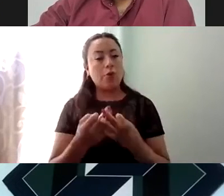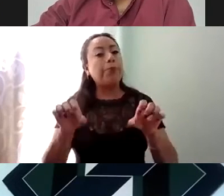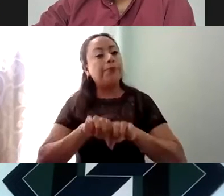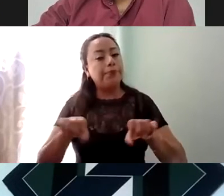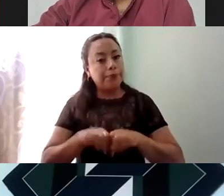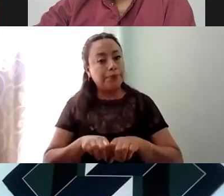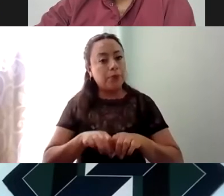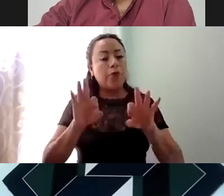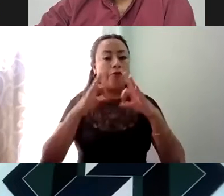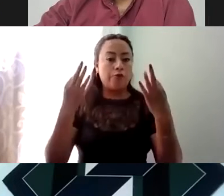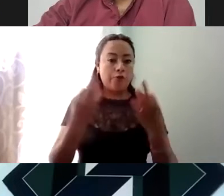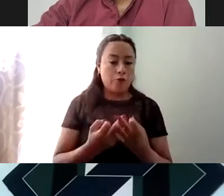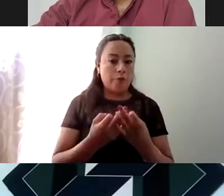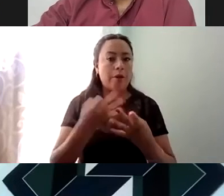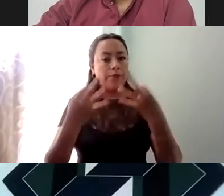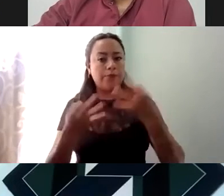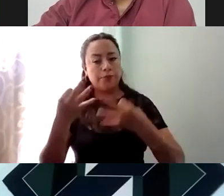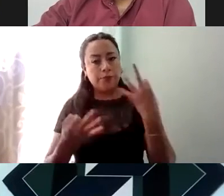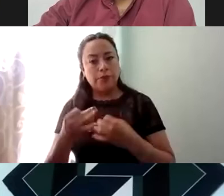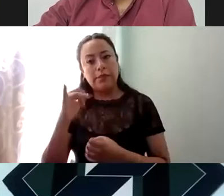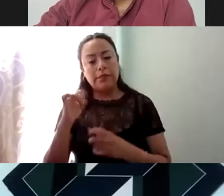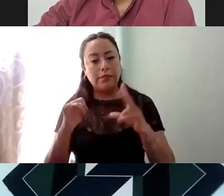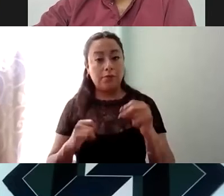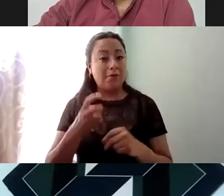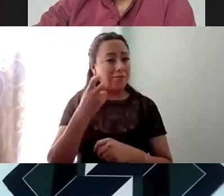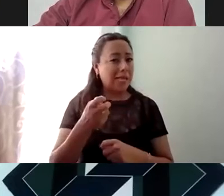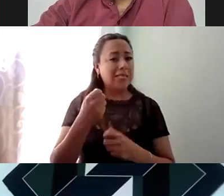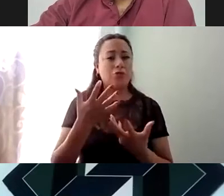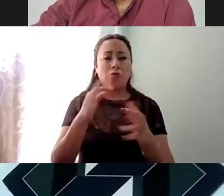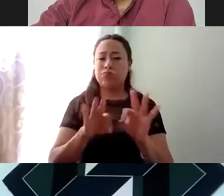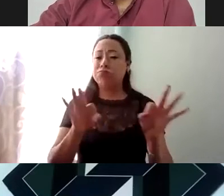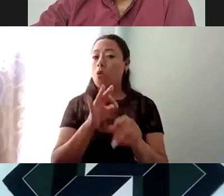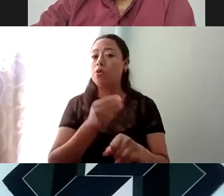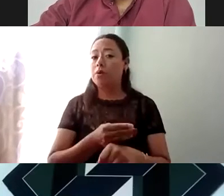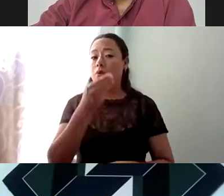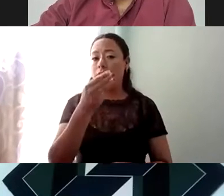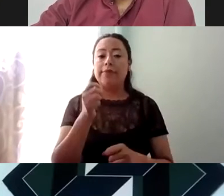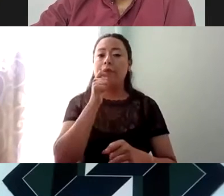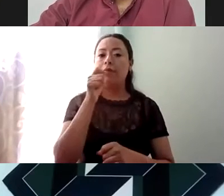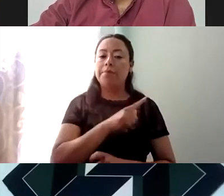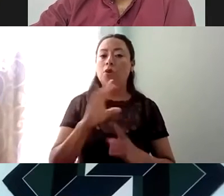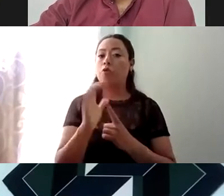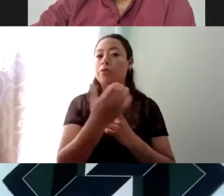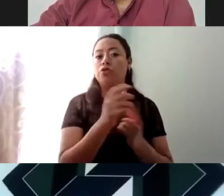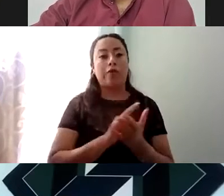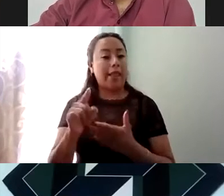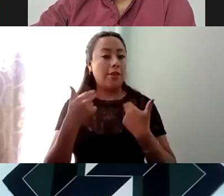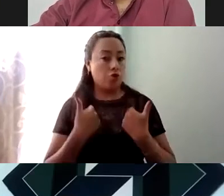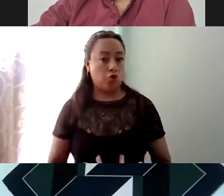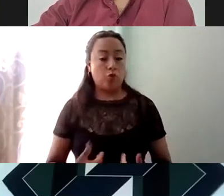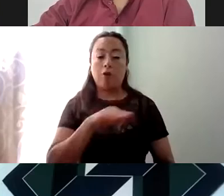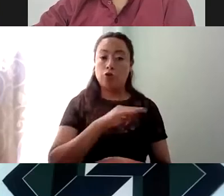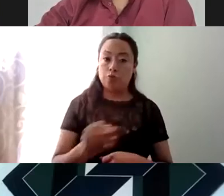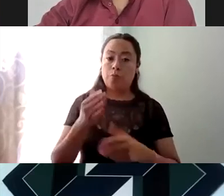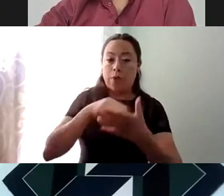la forma no jurisdiccional. Y sí creo que es súper importante que también la Comisión de Derechos Humanos se meta a ver de